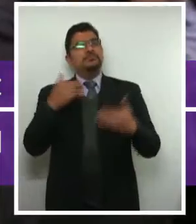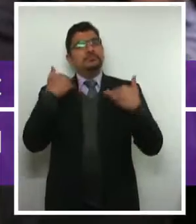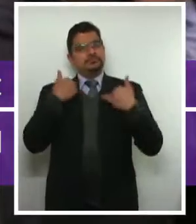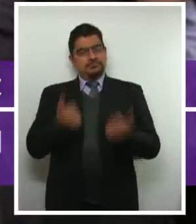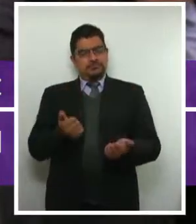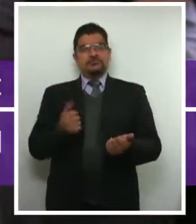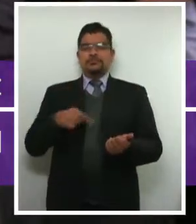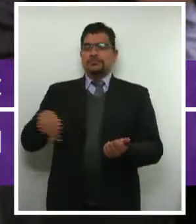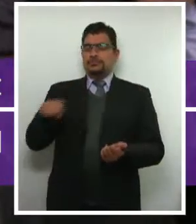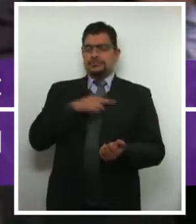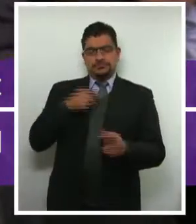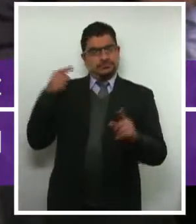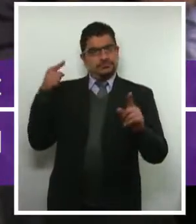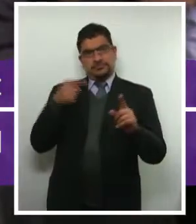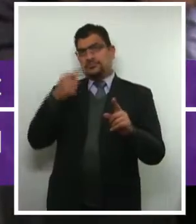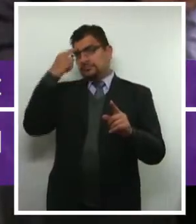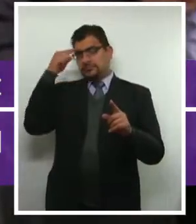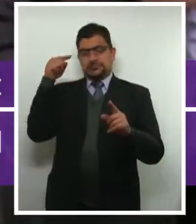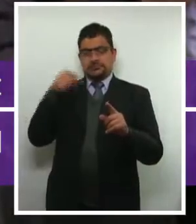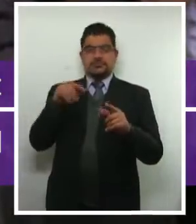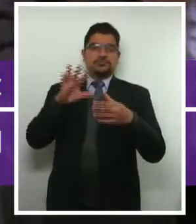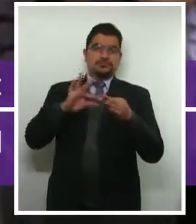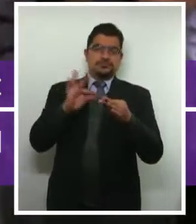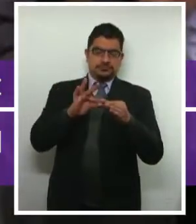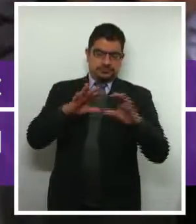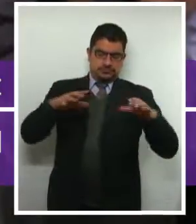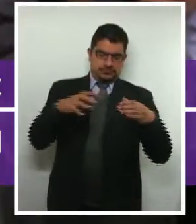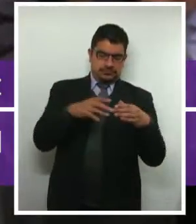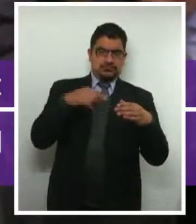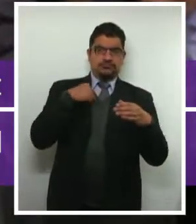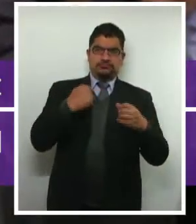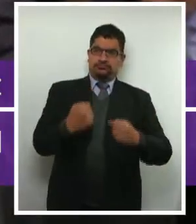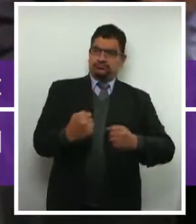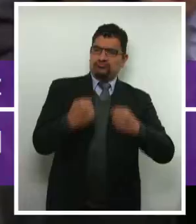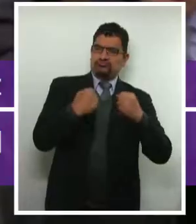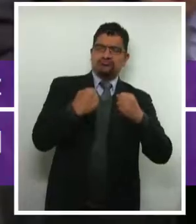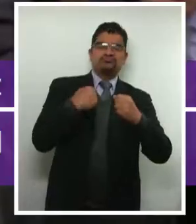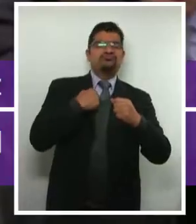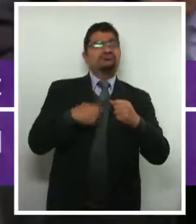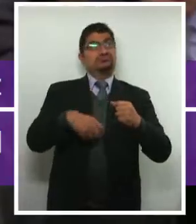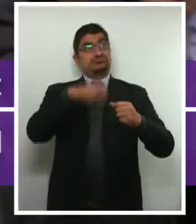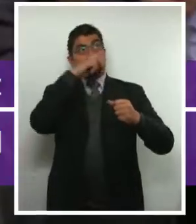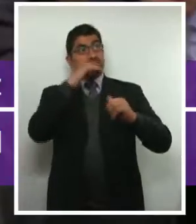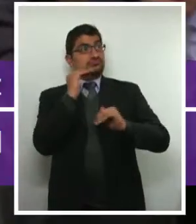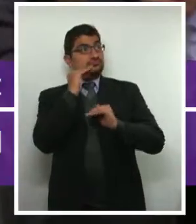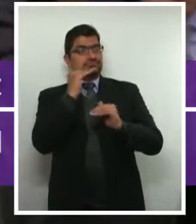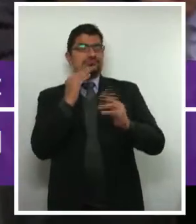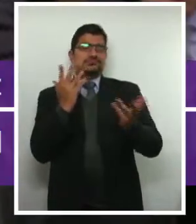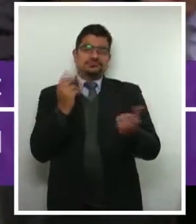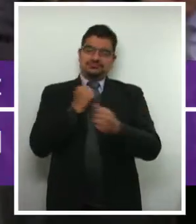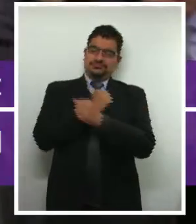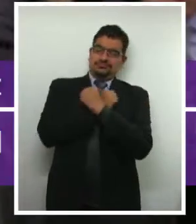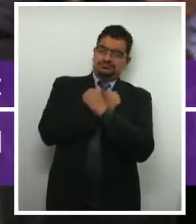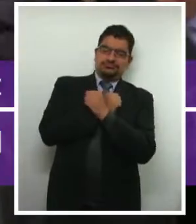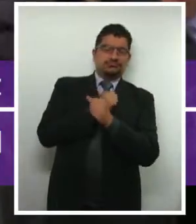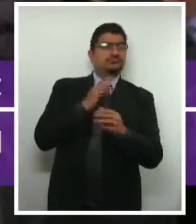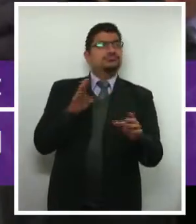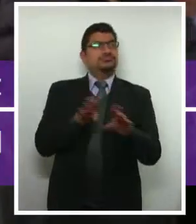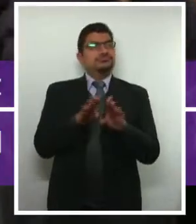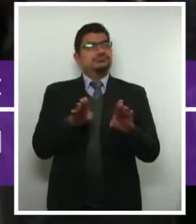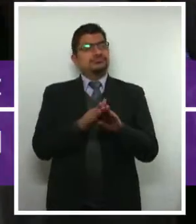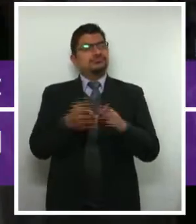se habla de la resistencia al poder autoritario, pues se están refiriendo seguramente a la